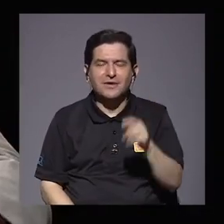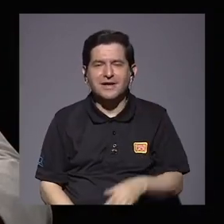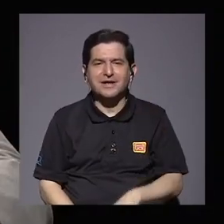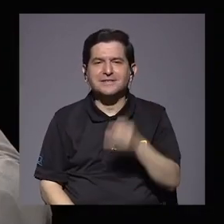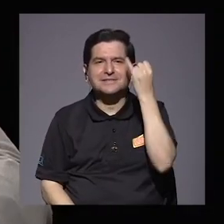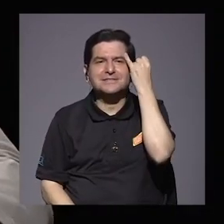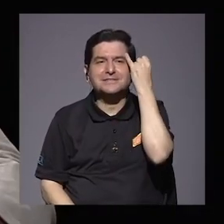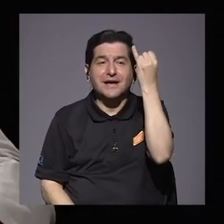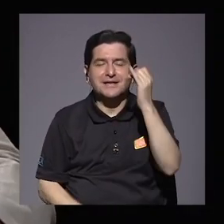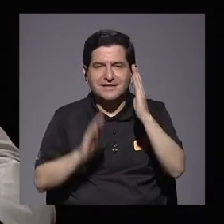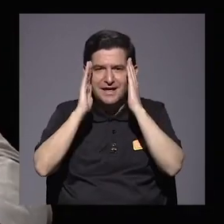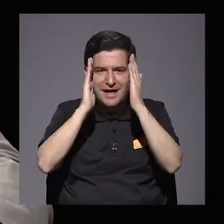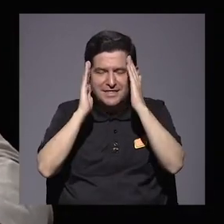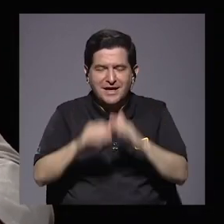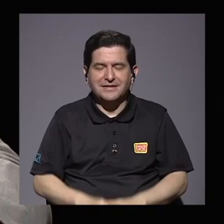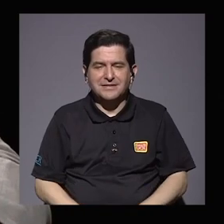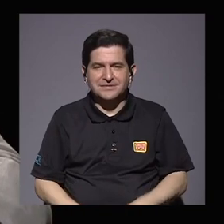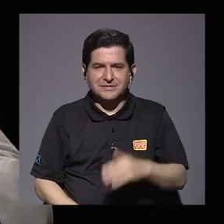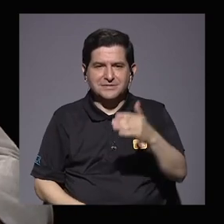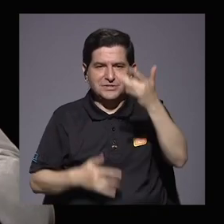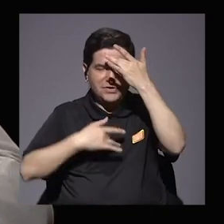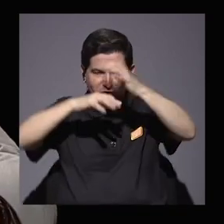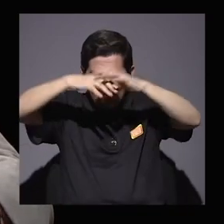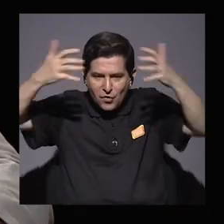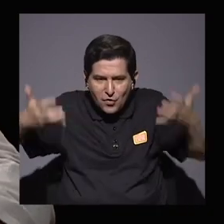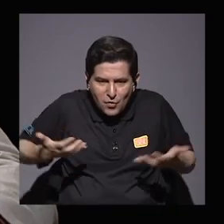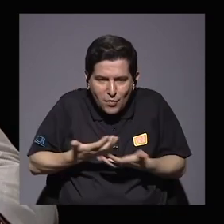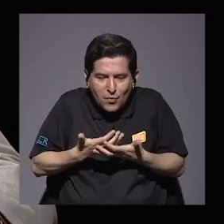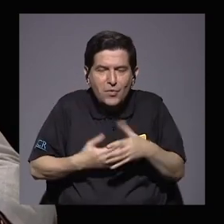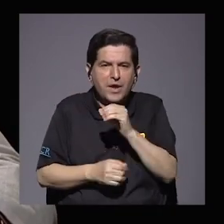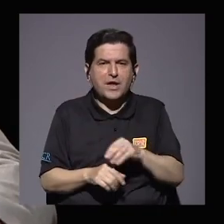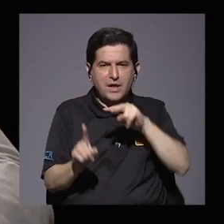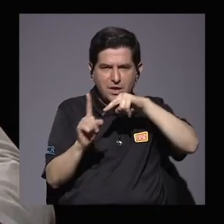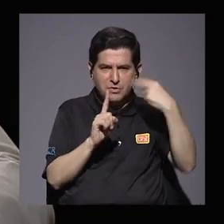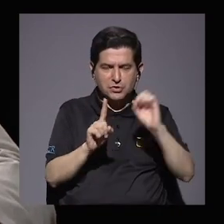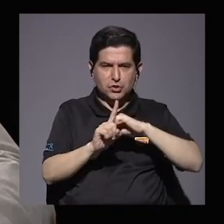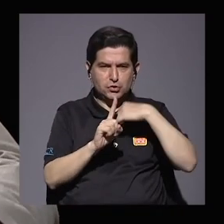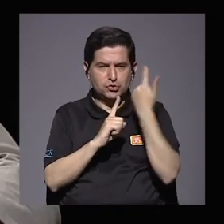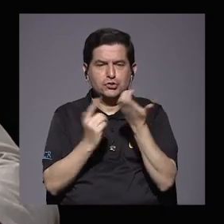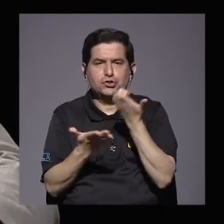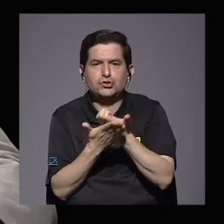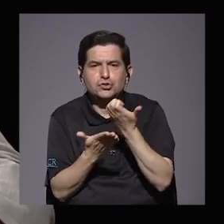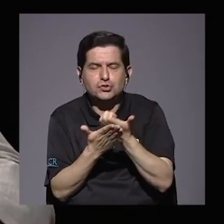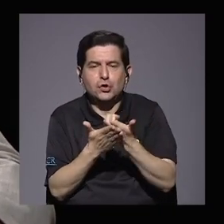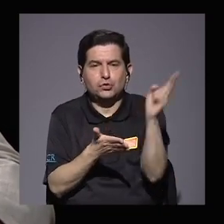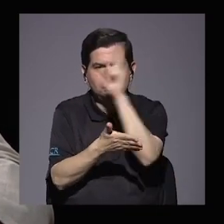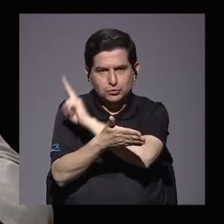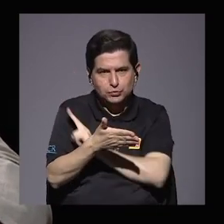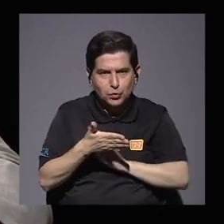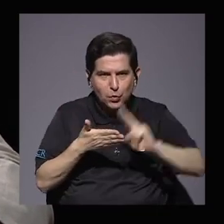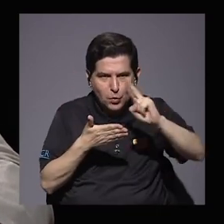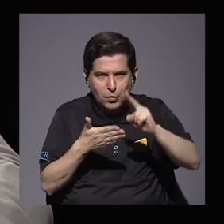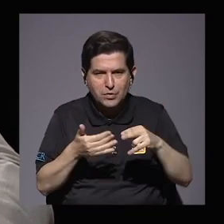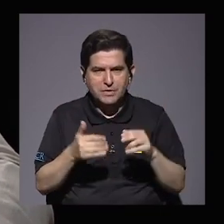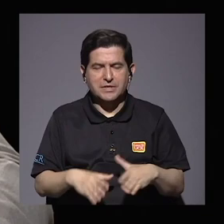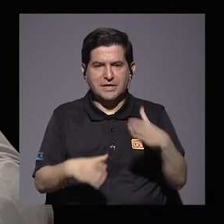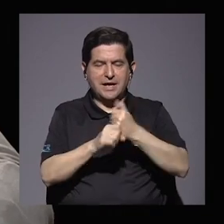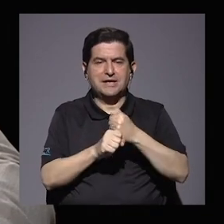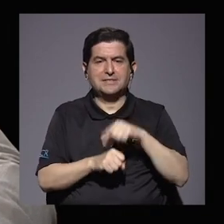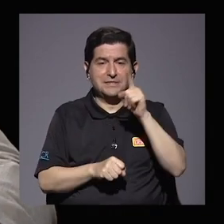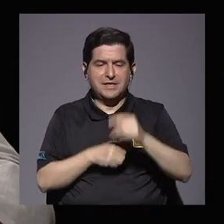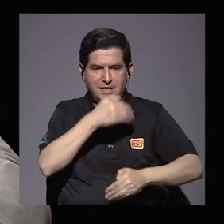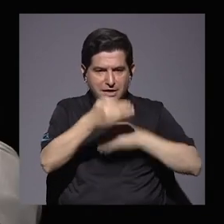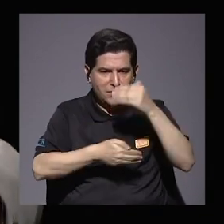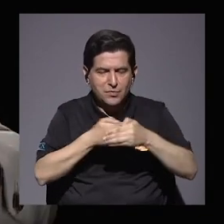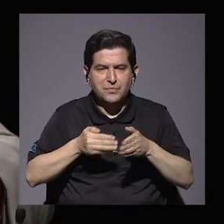con esa atención en pandemia y sobre todo con esa visión muy socioeconómica también que la universidad hace desde una